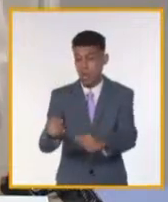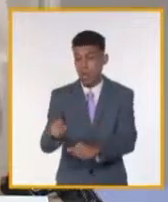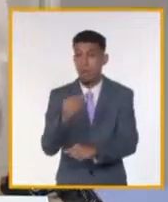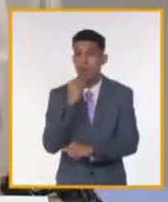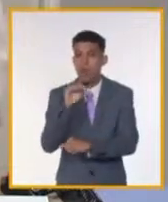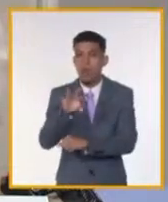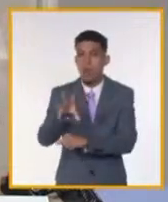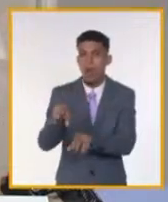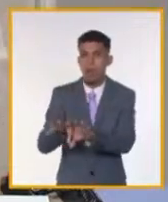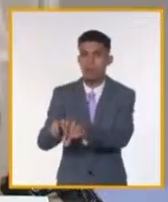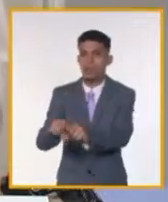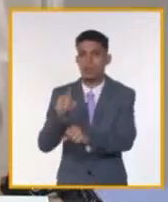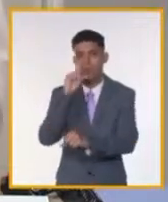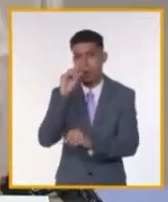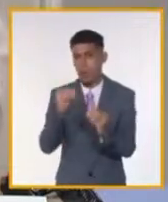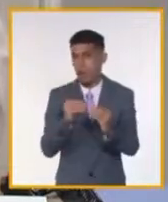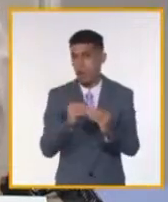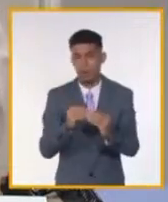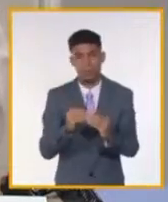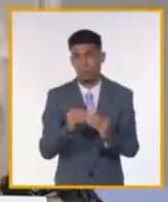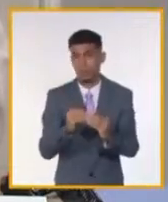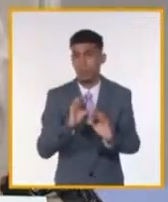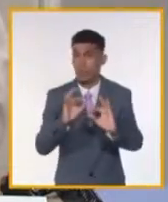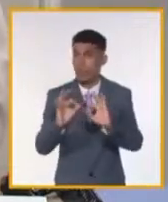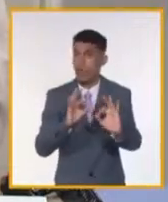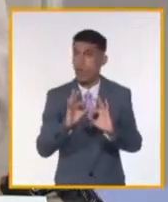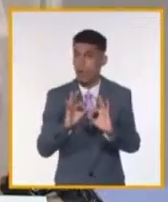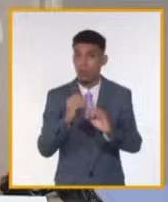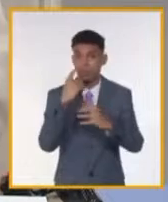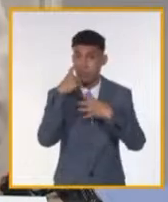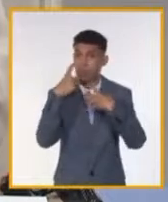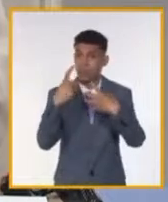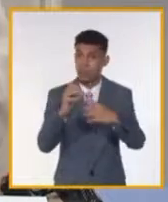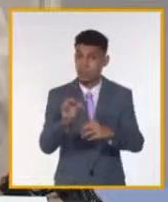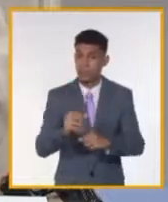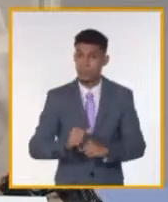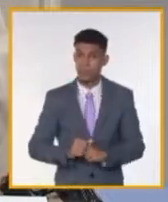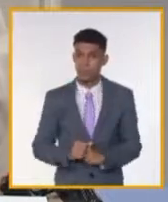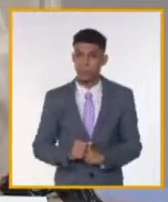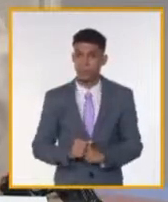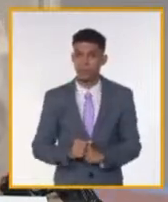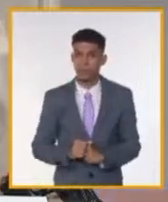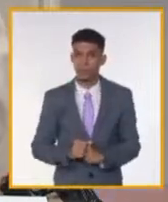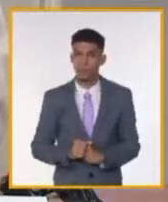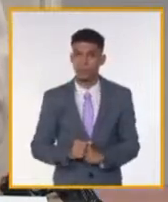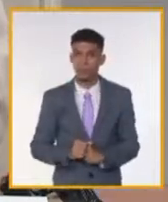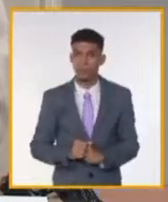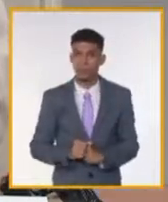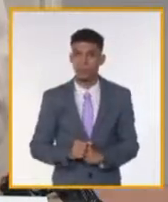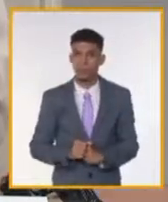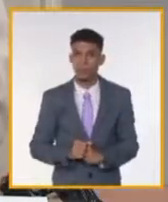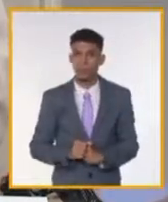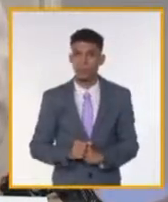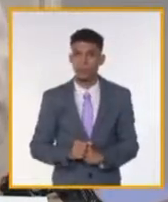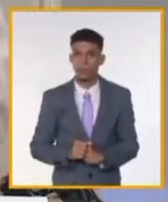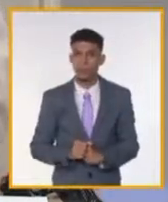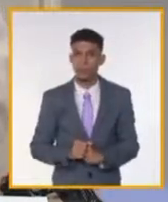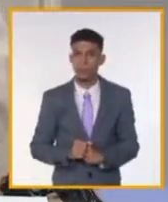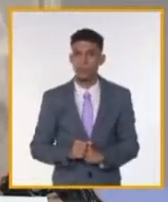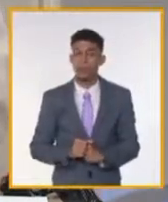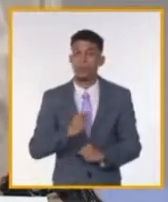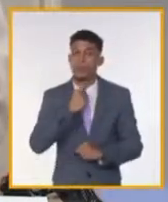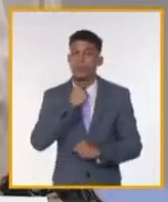por el Estado a través de las concesiones a las cuales nos referimos anteriormente. Y para poder optar por una concesión hay que demostrar